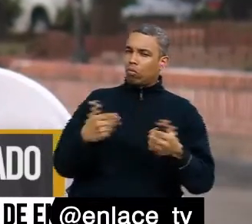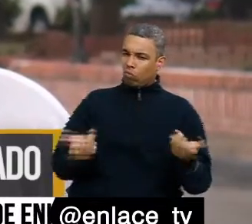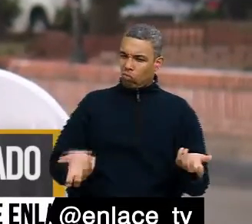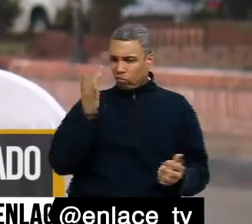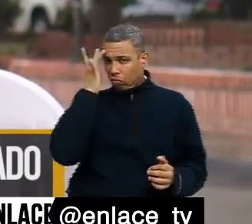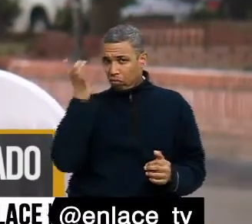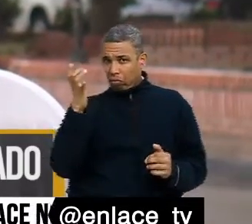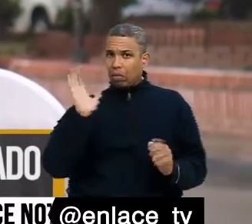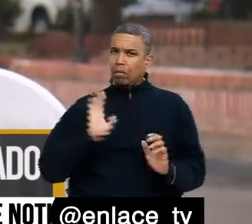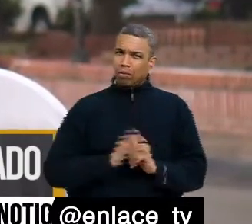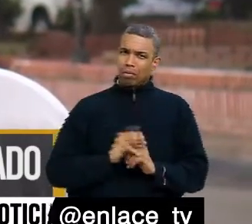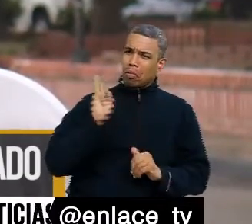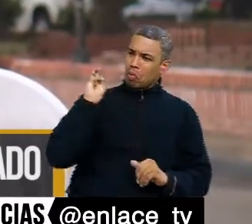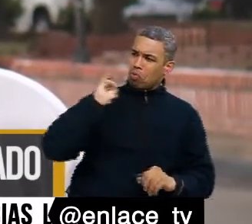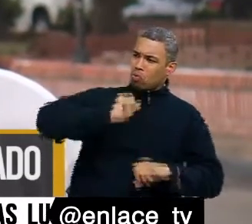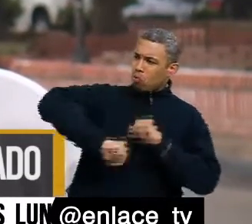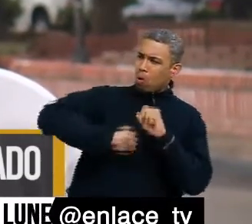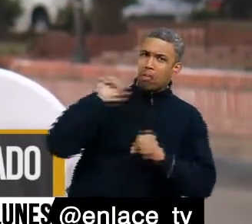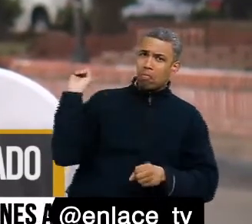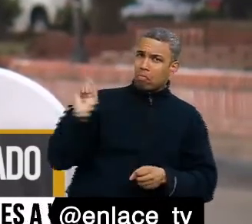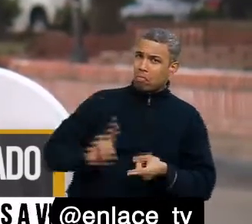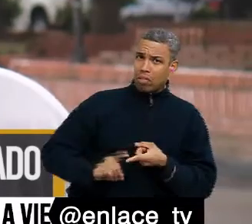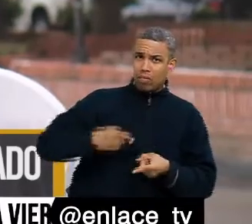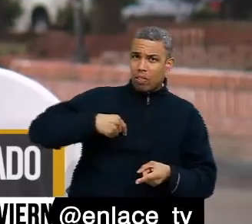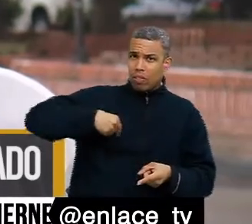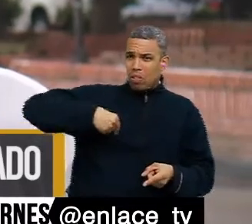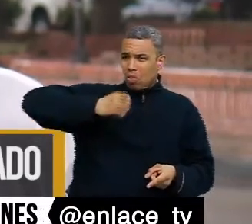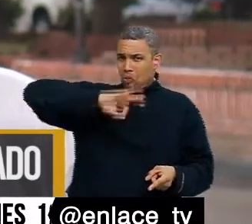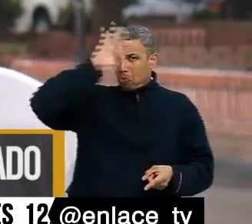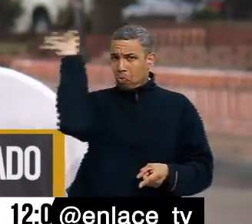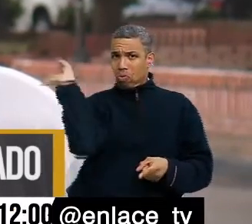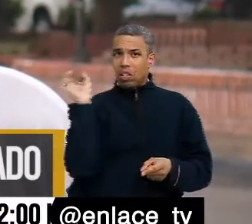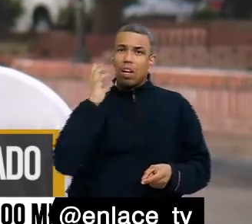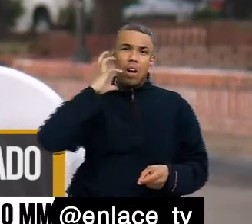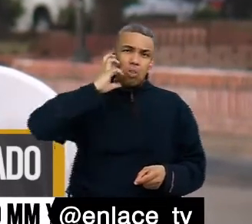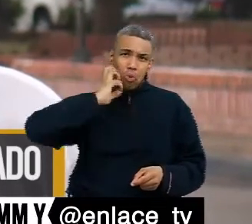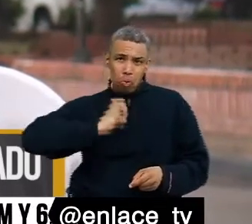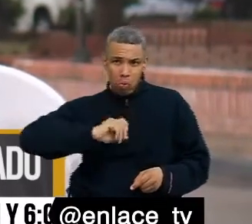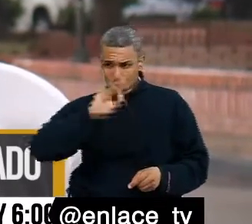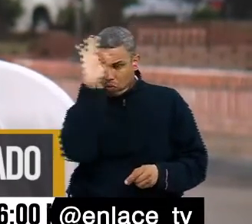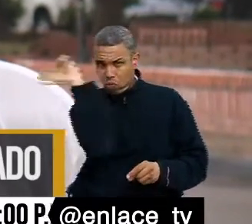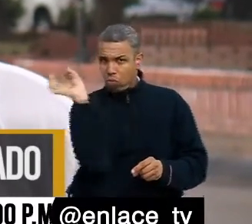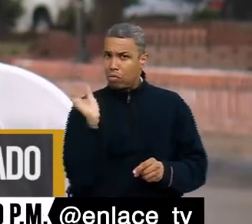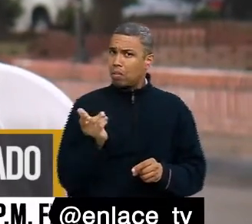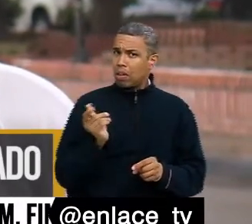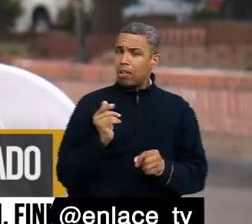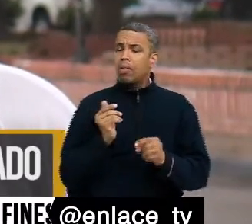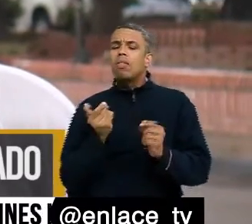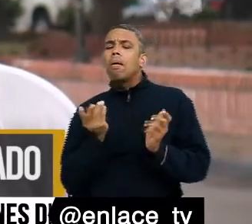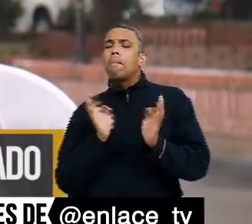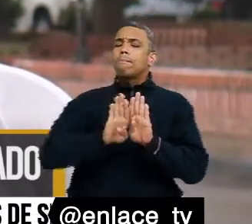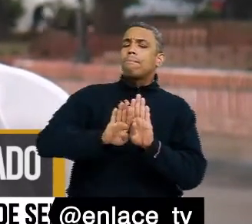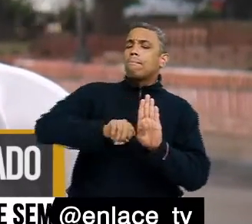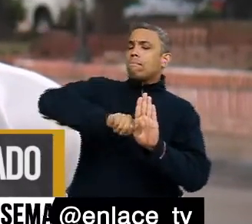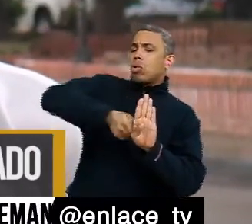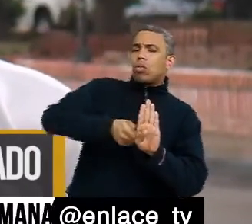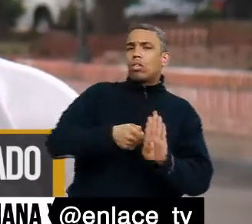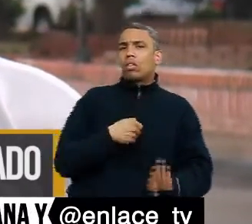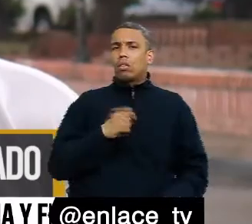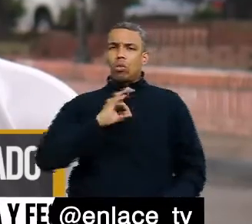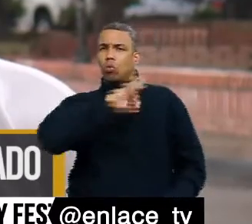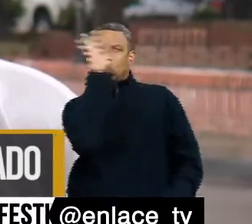trabajando 8 años y nunca se había presentado ningún robo ni nada hacia el salón comunal. Eso que hizo el señor